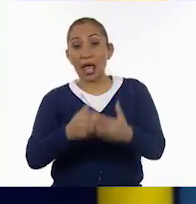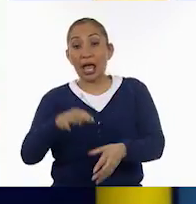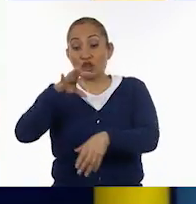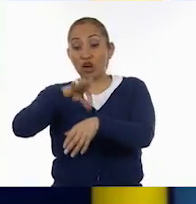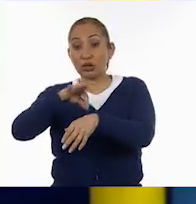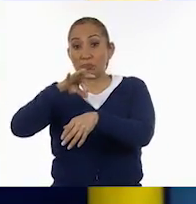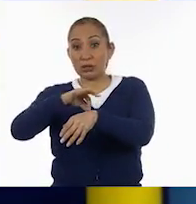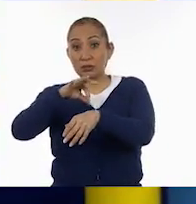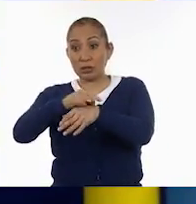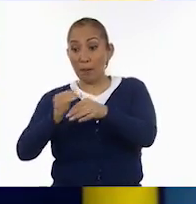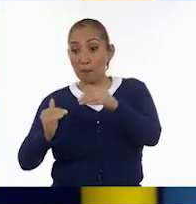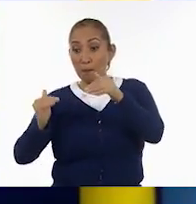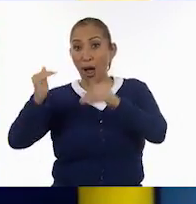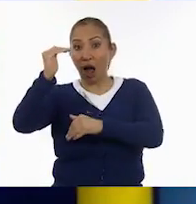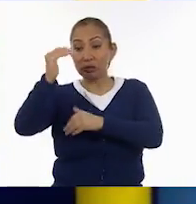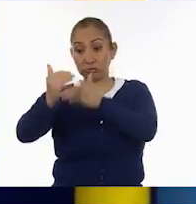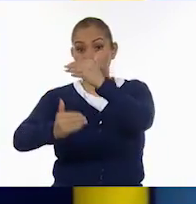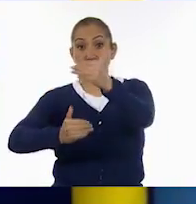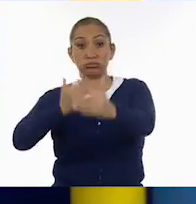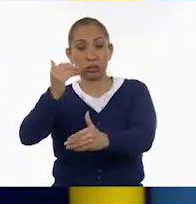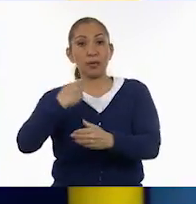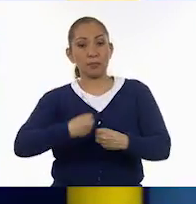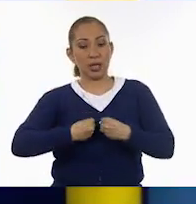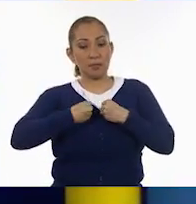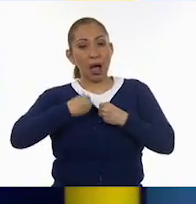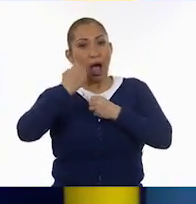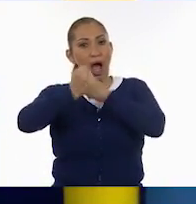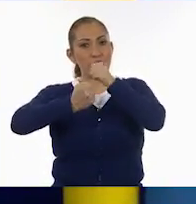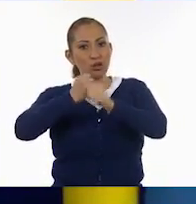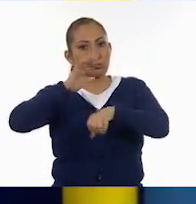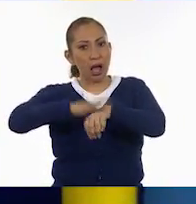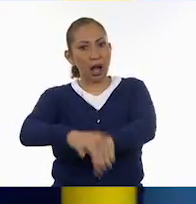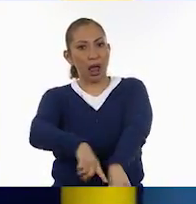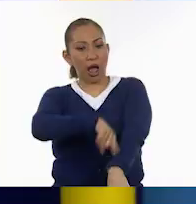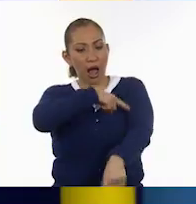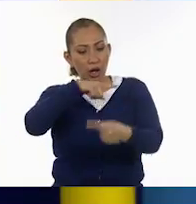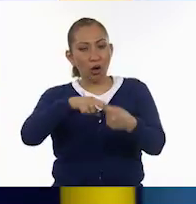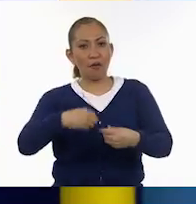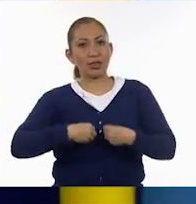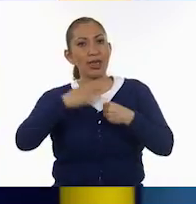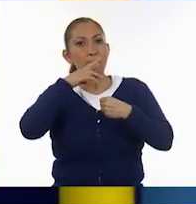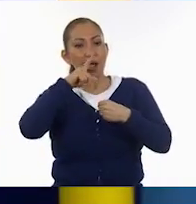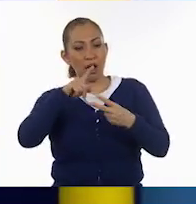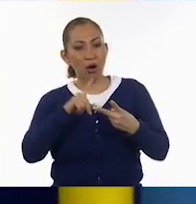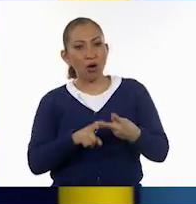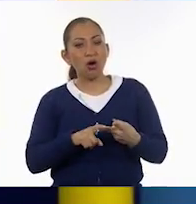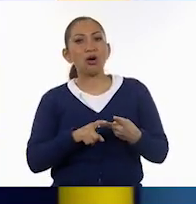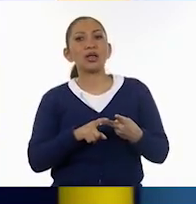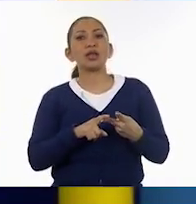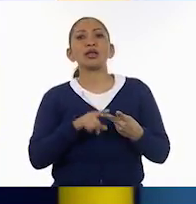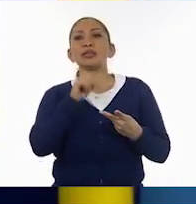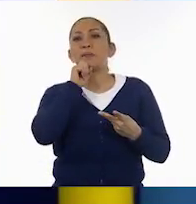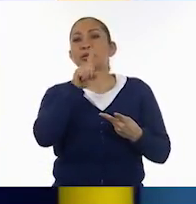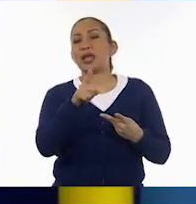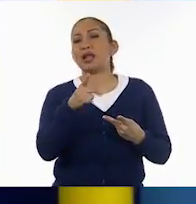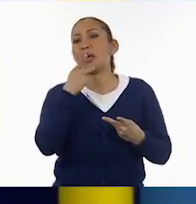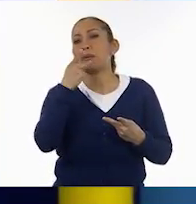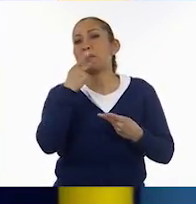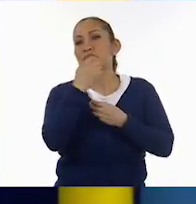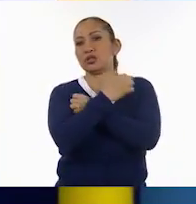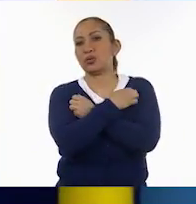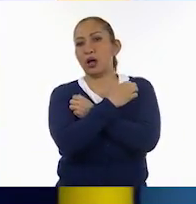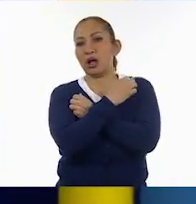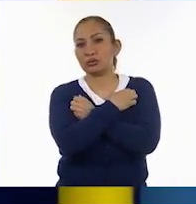que han permitido que vivamos más años y que tengamos una mejor calidad de vida. También hablamos de la